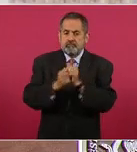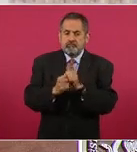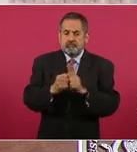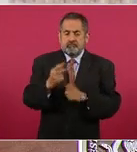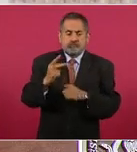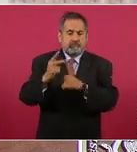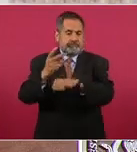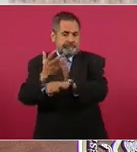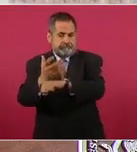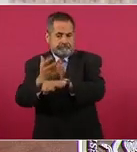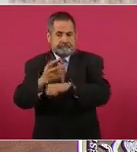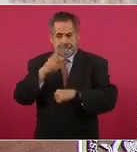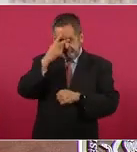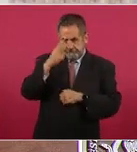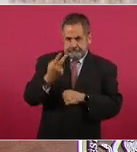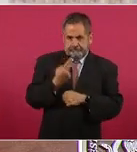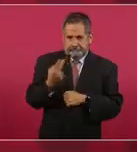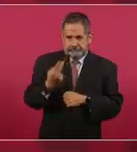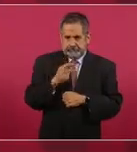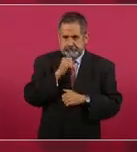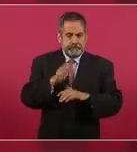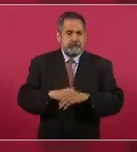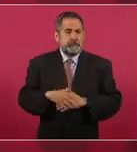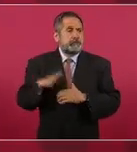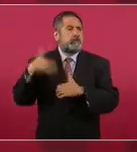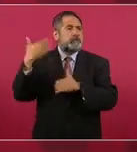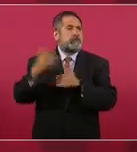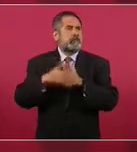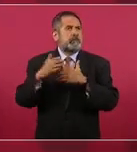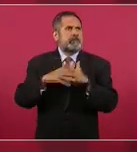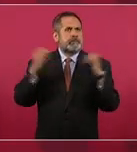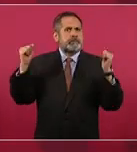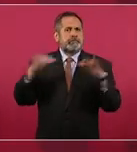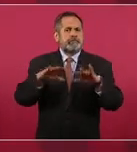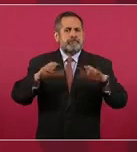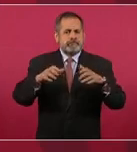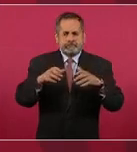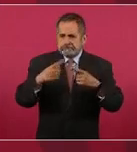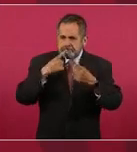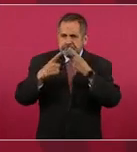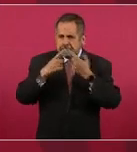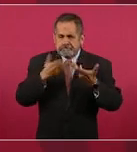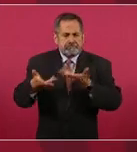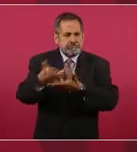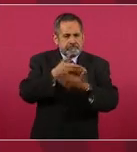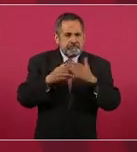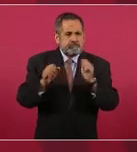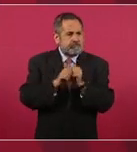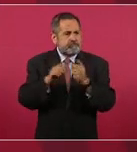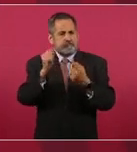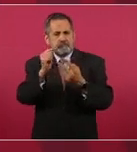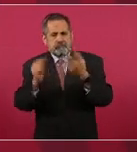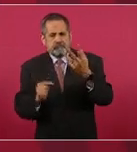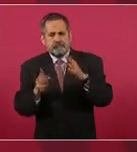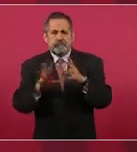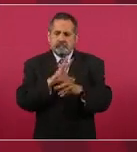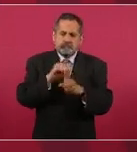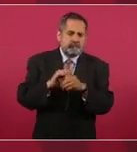bilateral. Tenemos una cumbre para tratar los asuntos